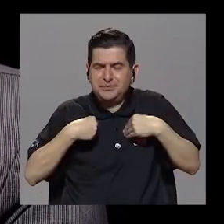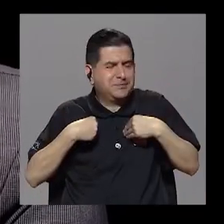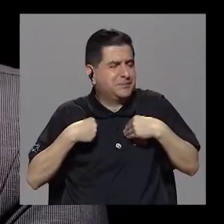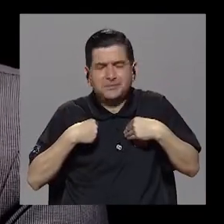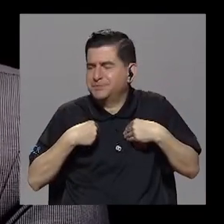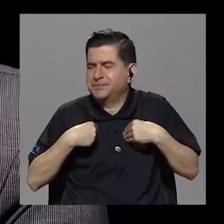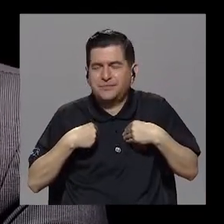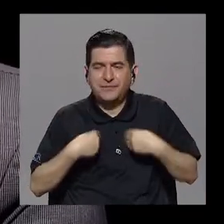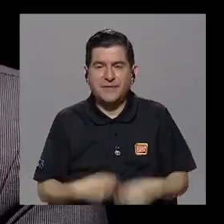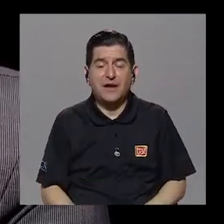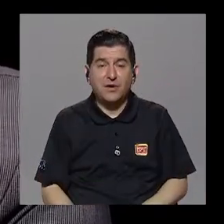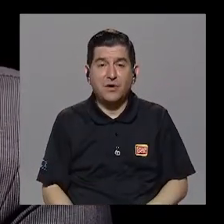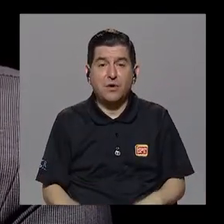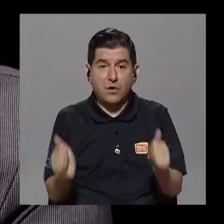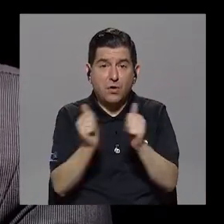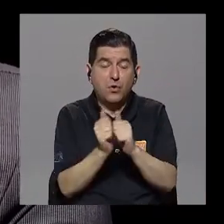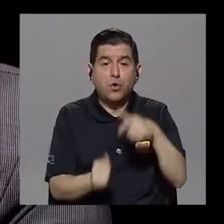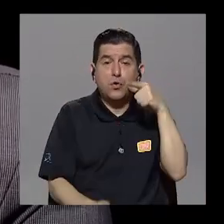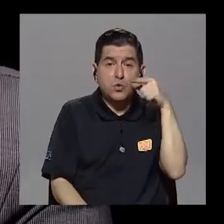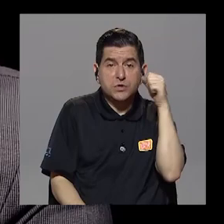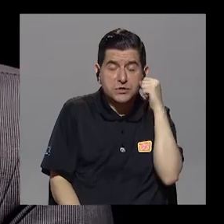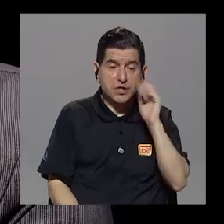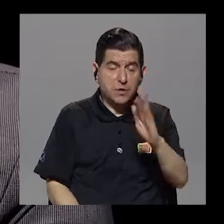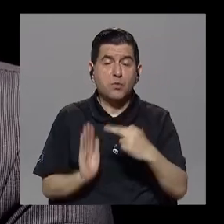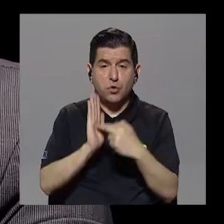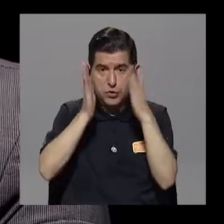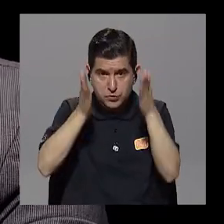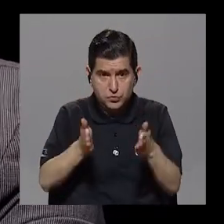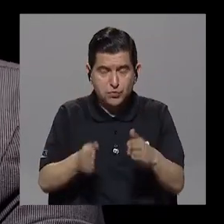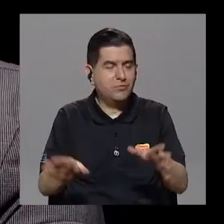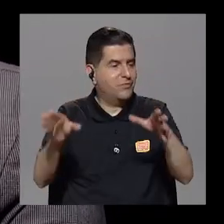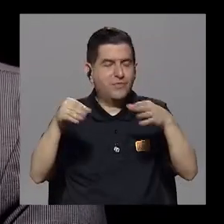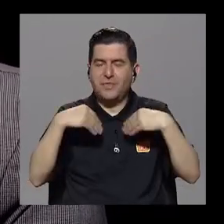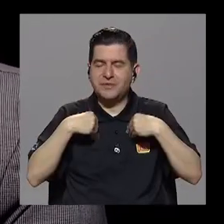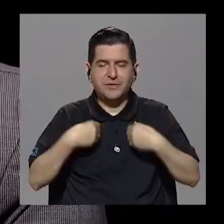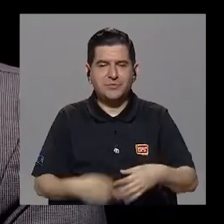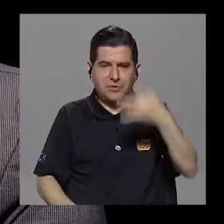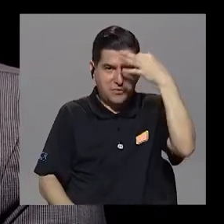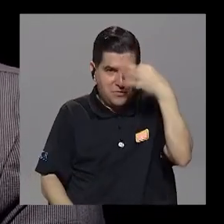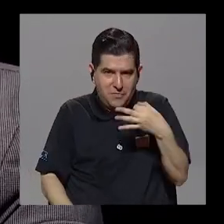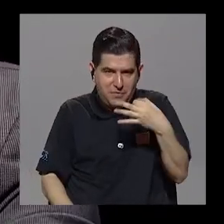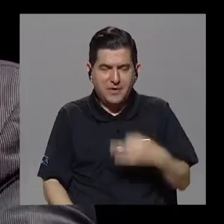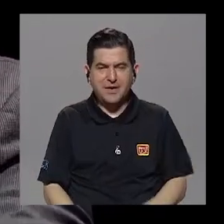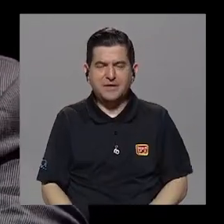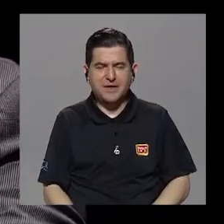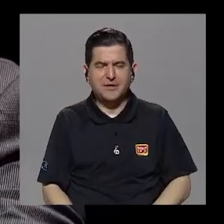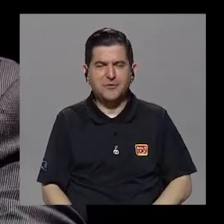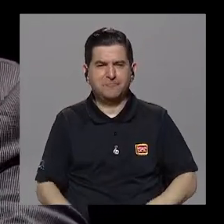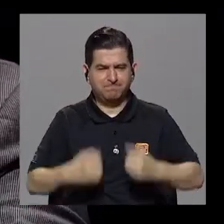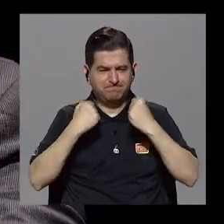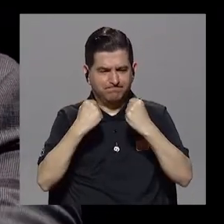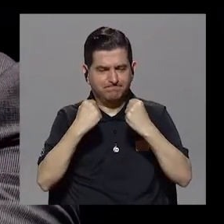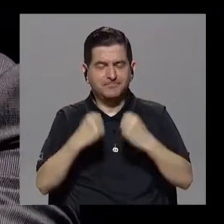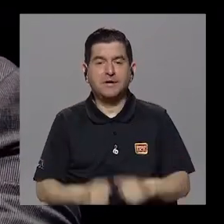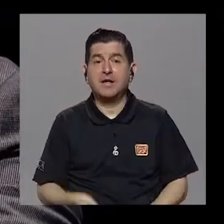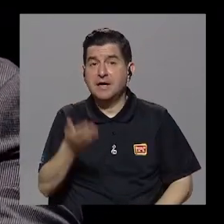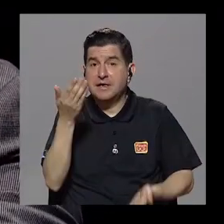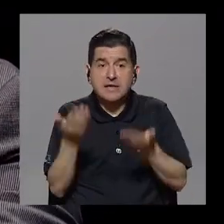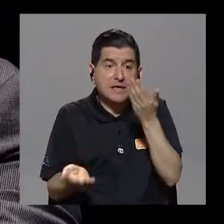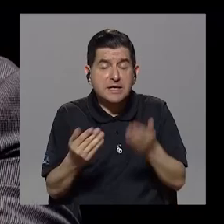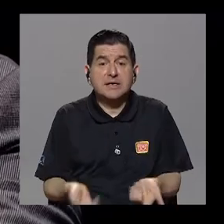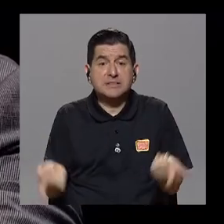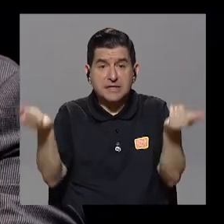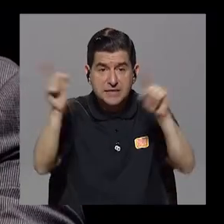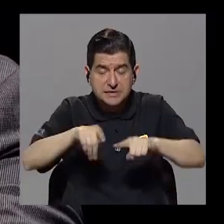el de Luis Guillermo Solís, con su representante, no asumió una posición suficientemente contundente. Y hubo incluso un